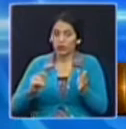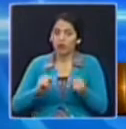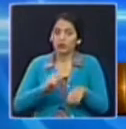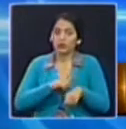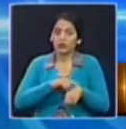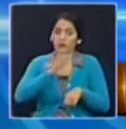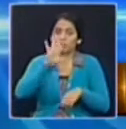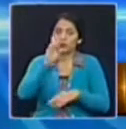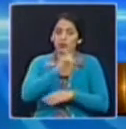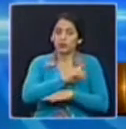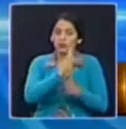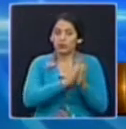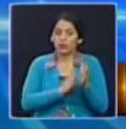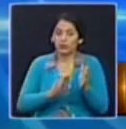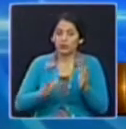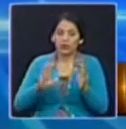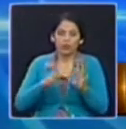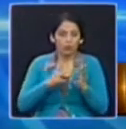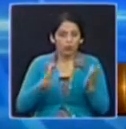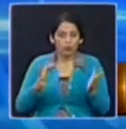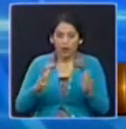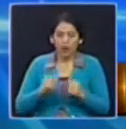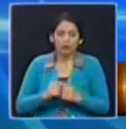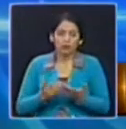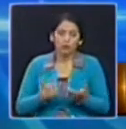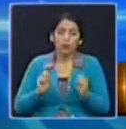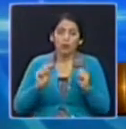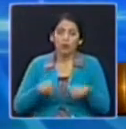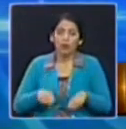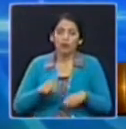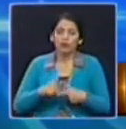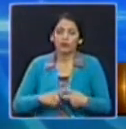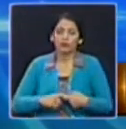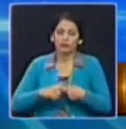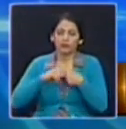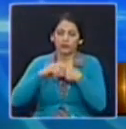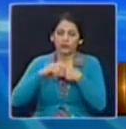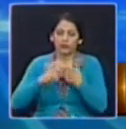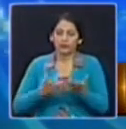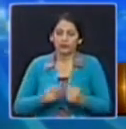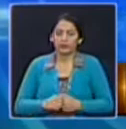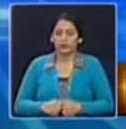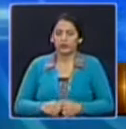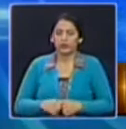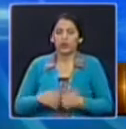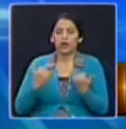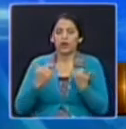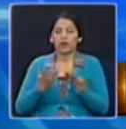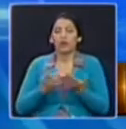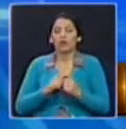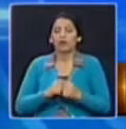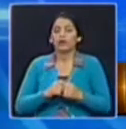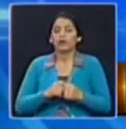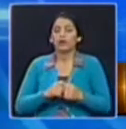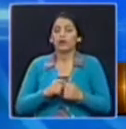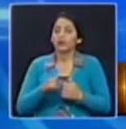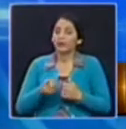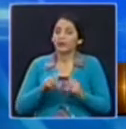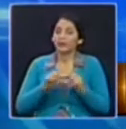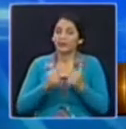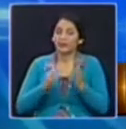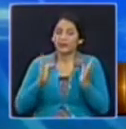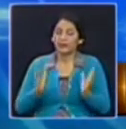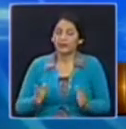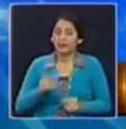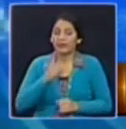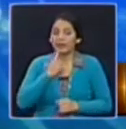5 días completos. Otra cosa, entiendo que el asambleísta Donoso se refería a la elaboración, al plazo para la elaboración del